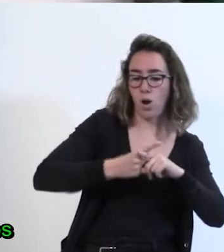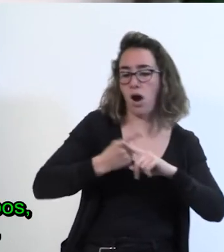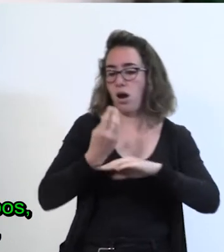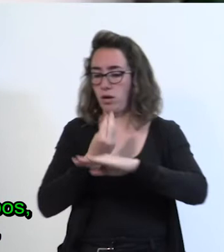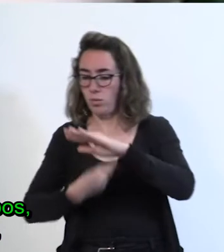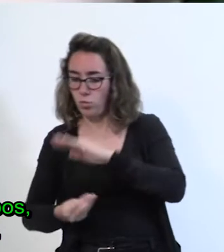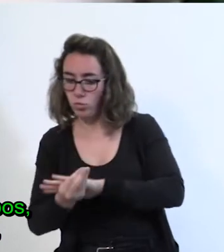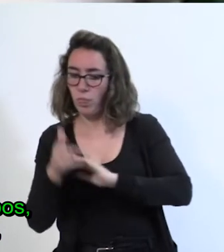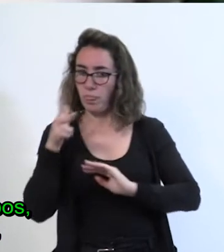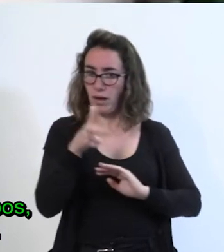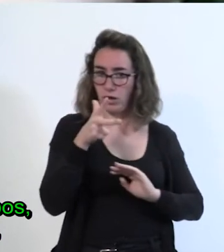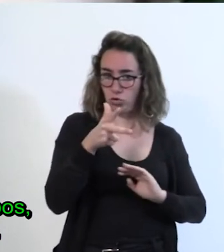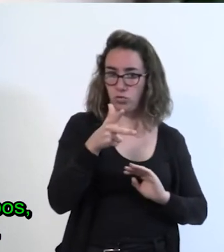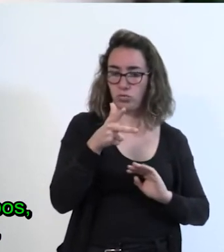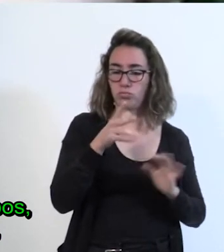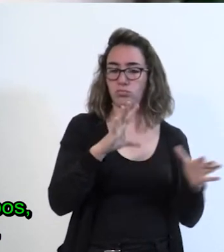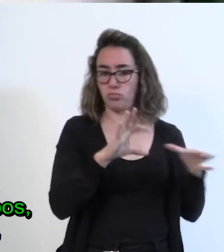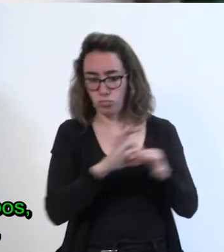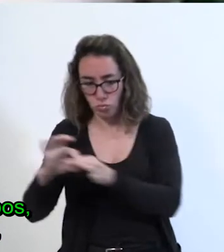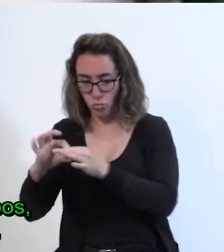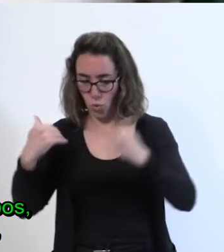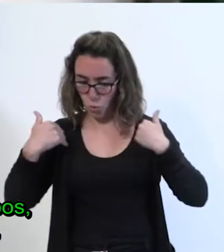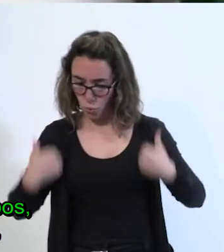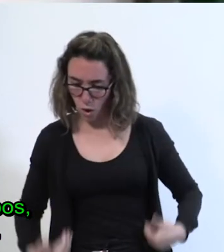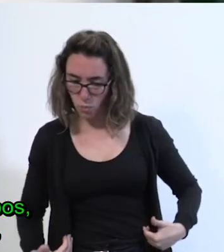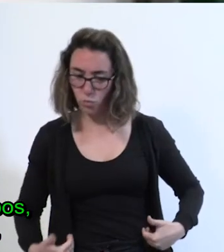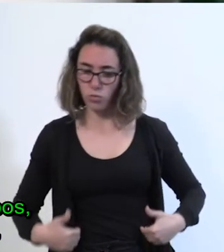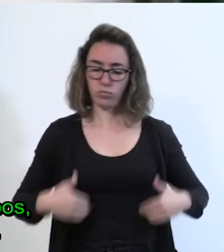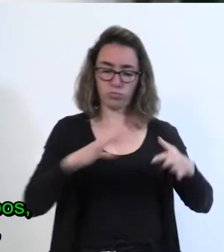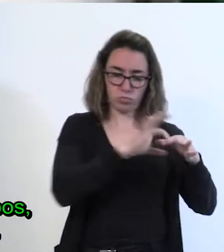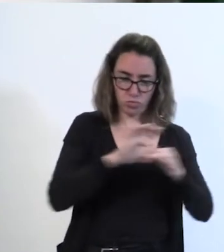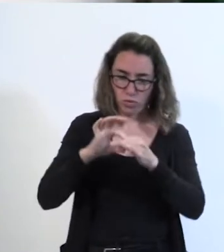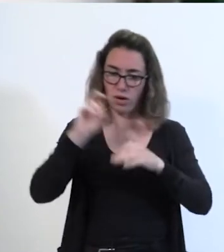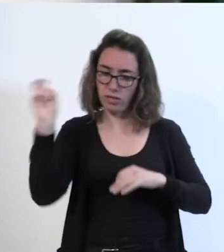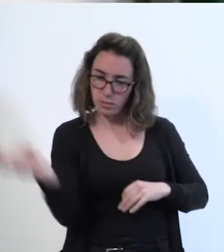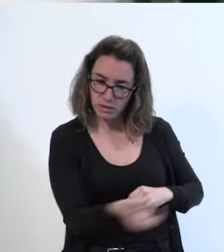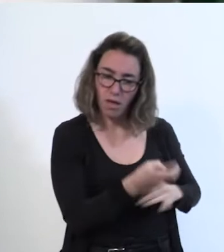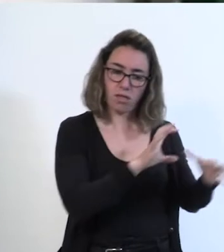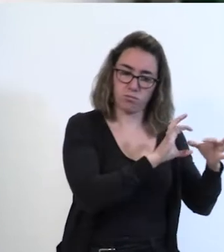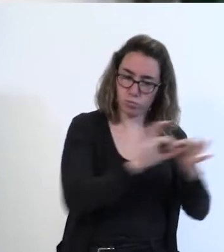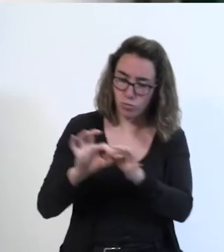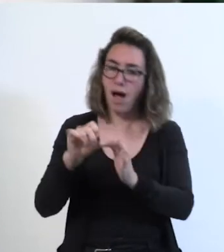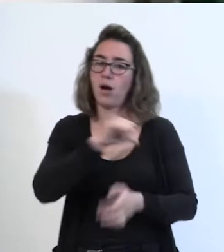reproductivos relacionados a la lucha por los cuerpos, las diversidades y la autonomía, y